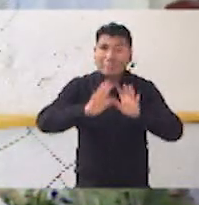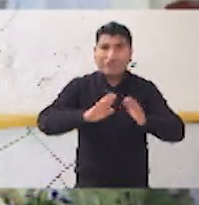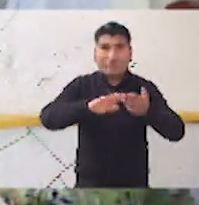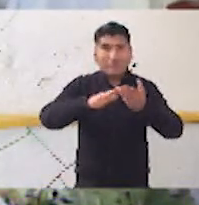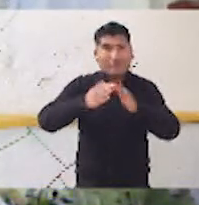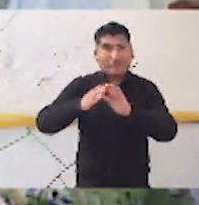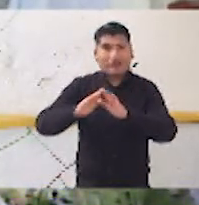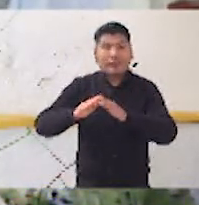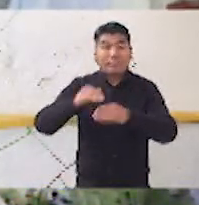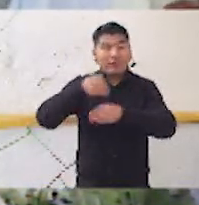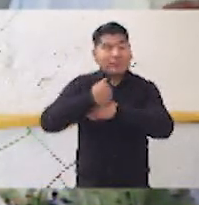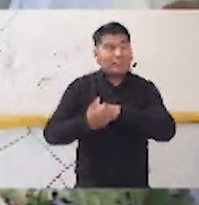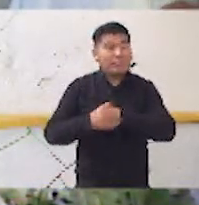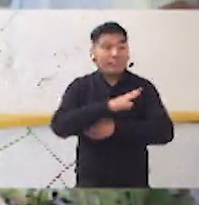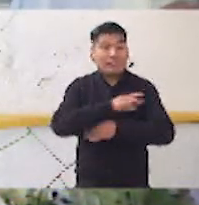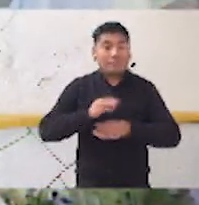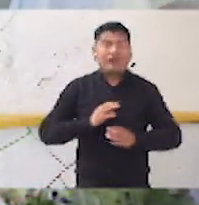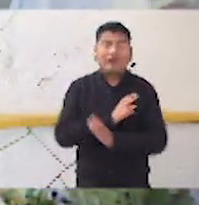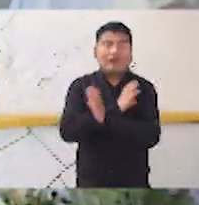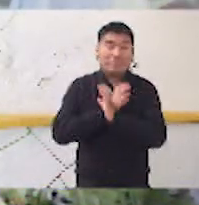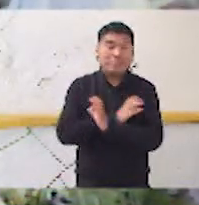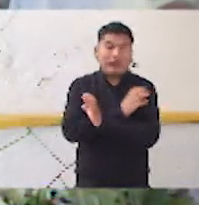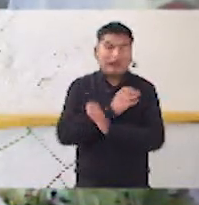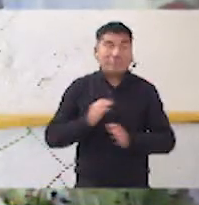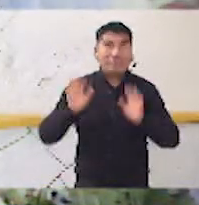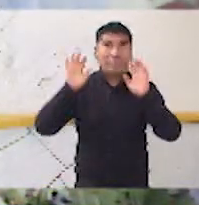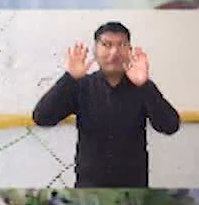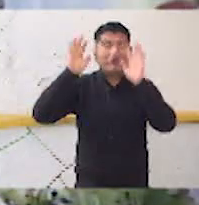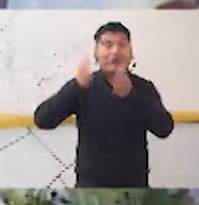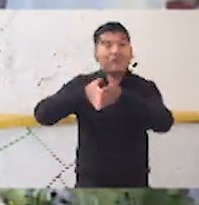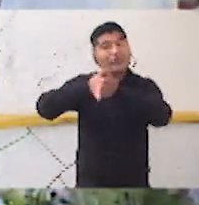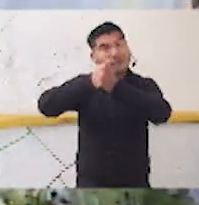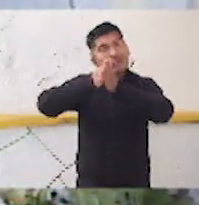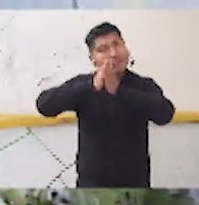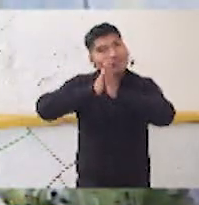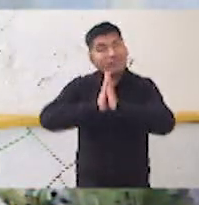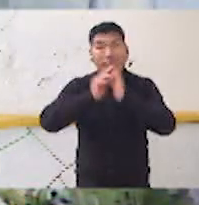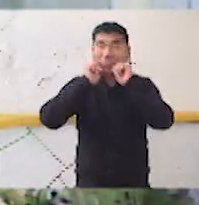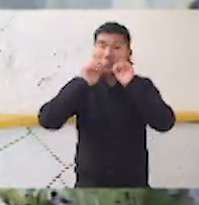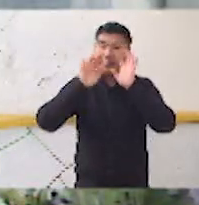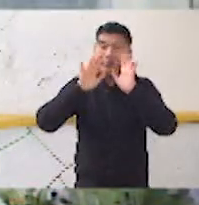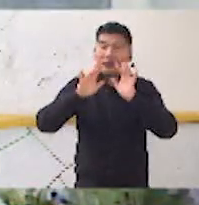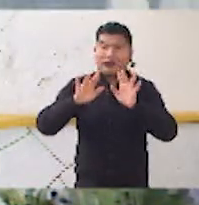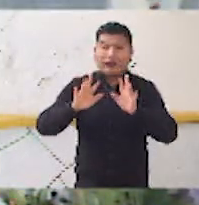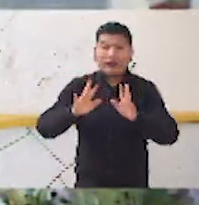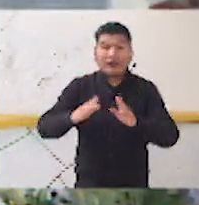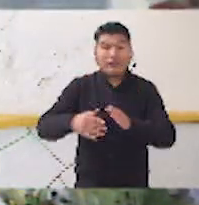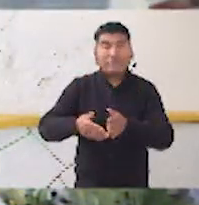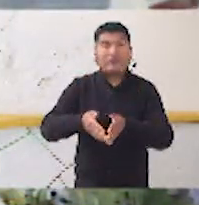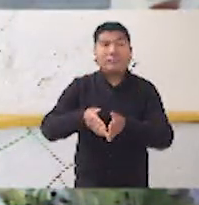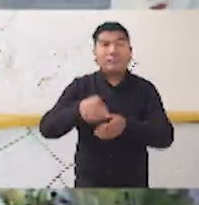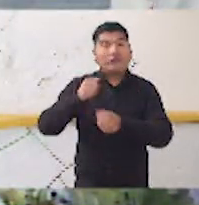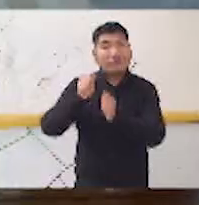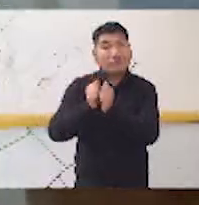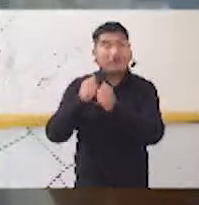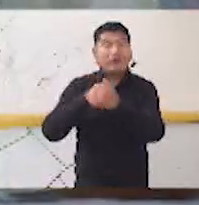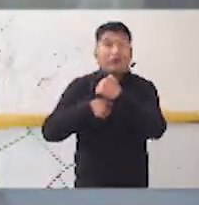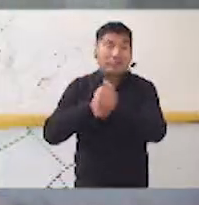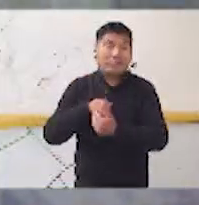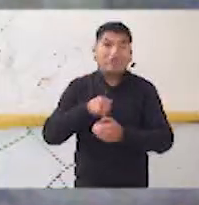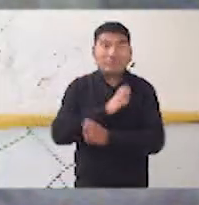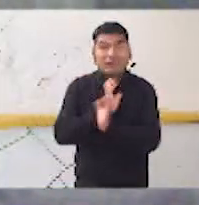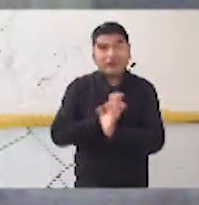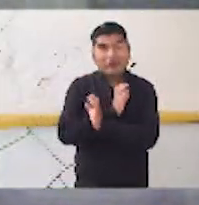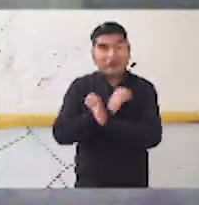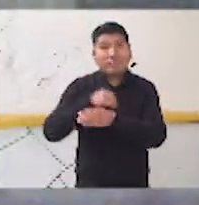y cariño. Las levantamos pidiendo, bendice a tu pueblo con pan y cariño. El